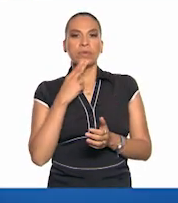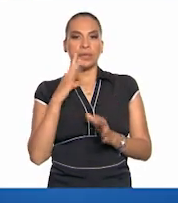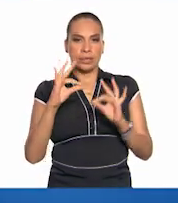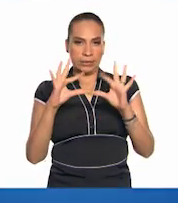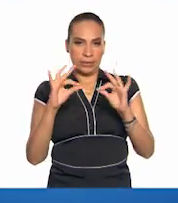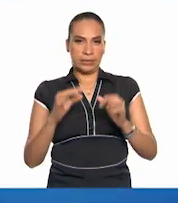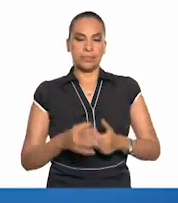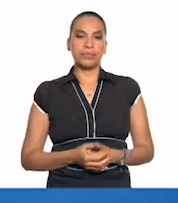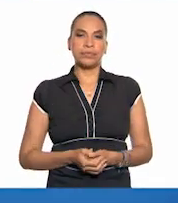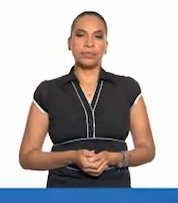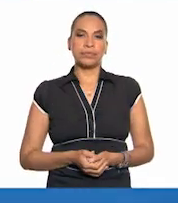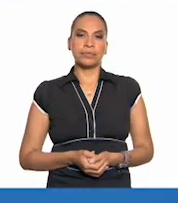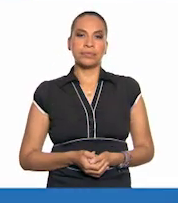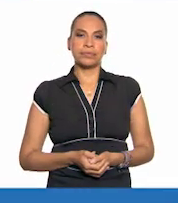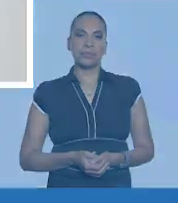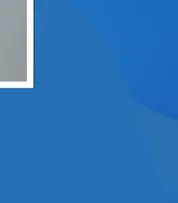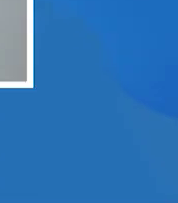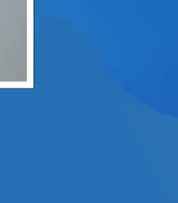cinta.